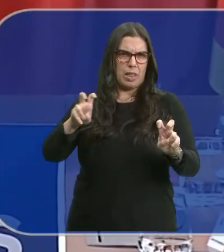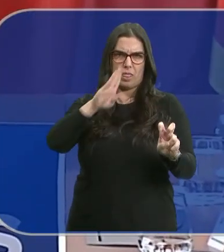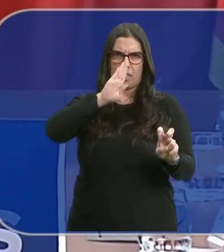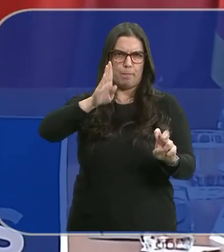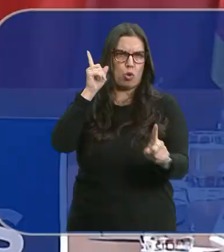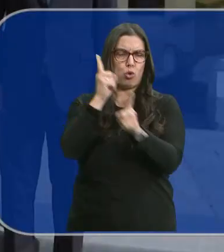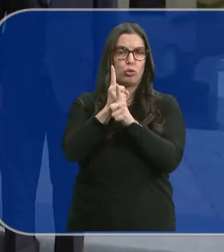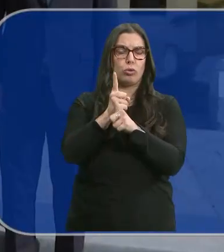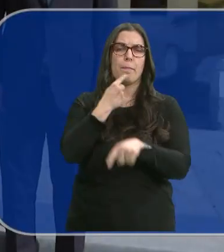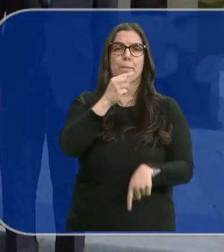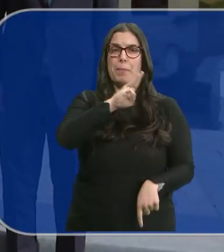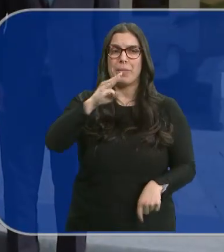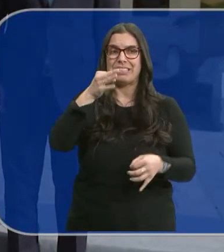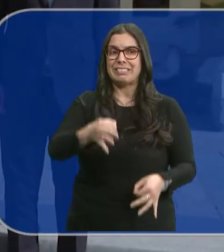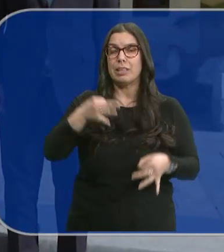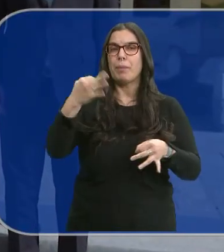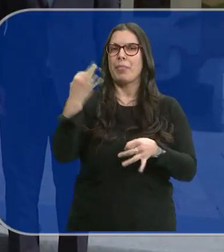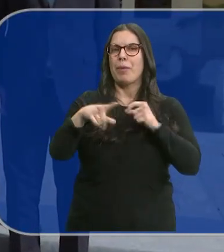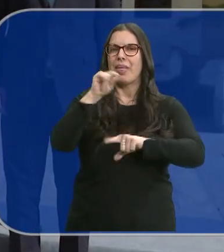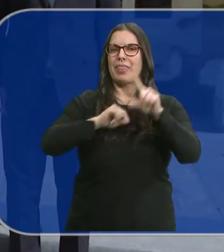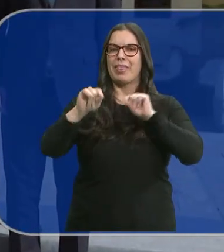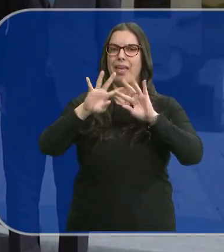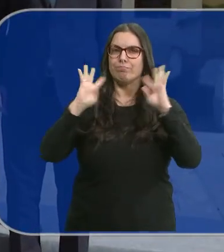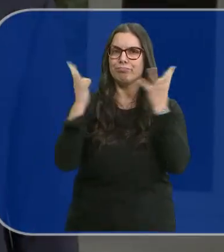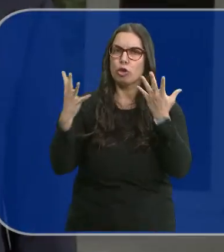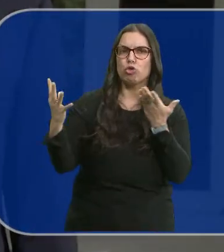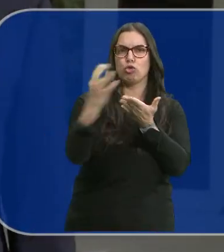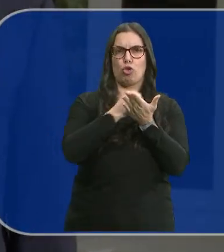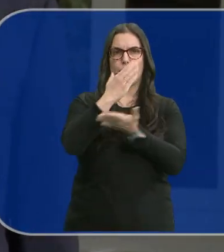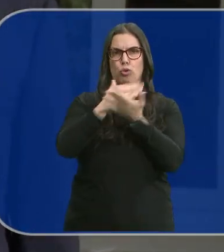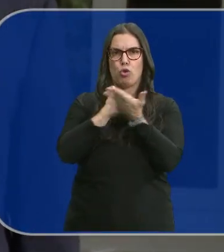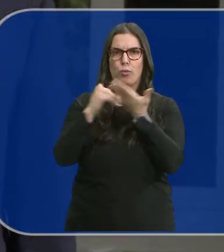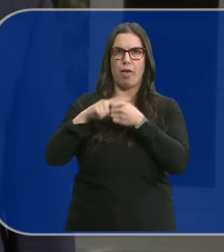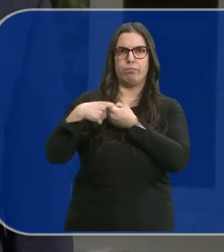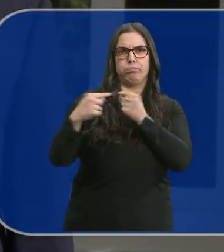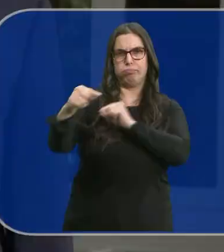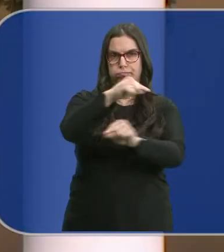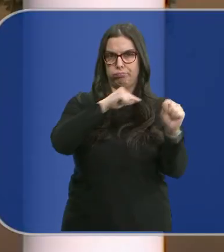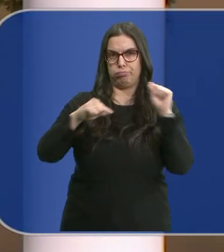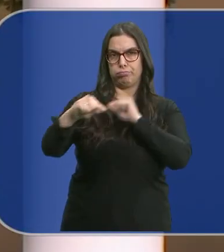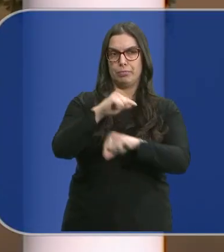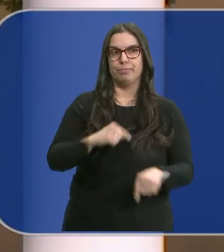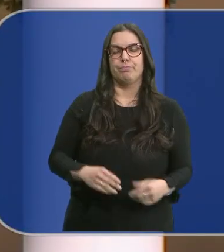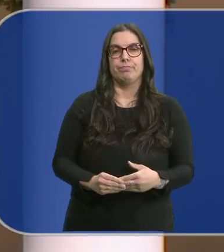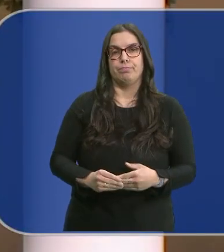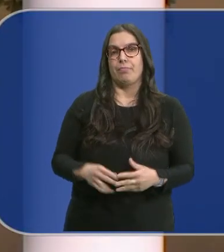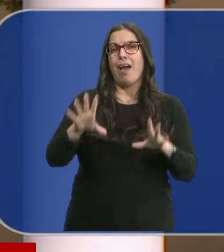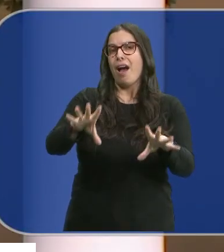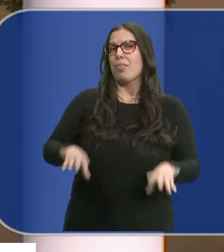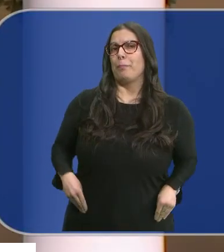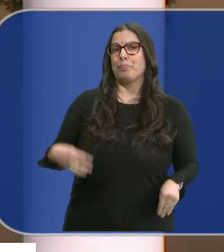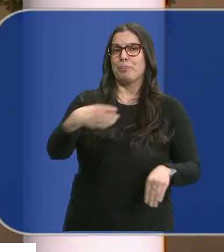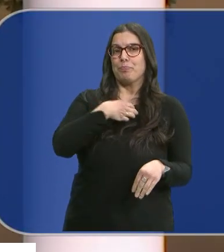principio. Los populares siempre han reclamado que se decida de forma multilateral, entre todas las comunidades autónomas. Porque no es